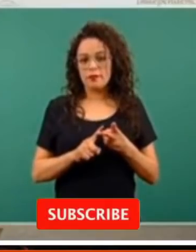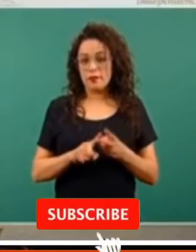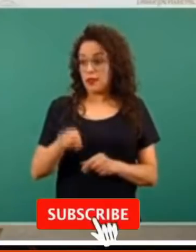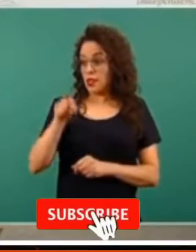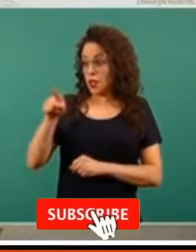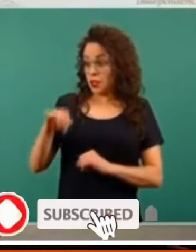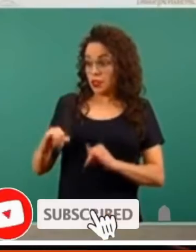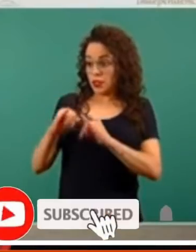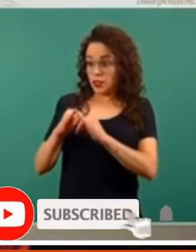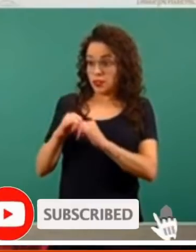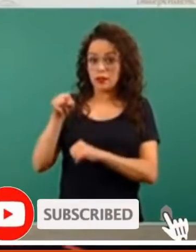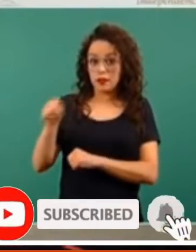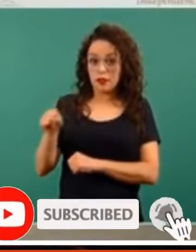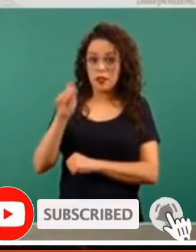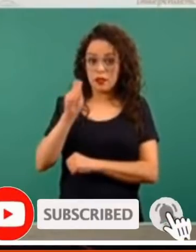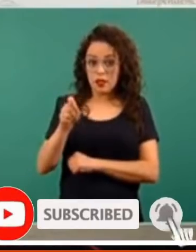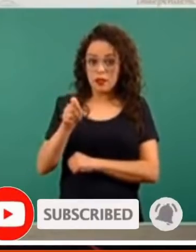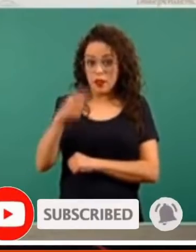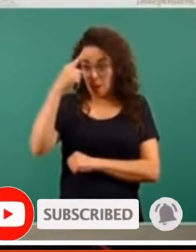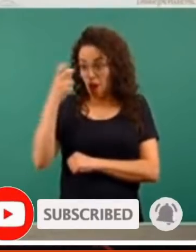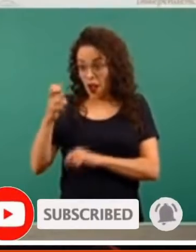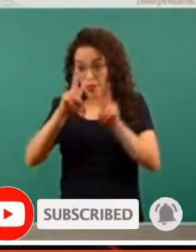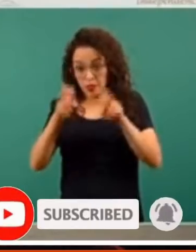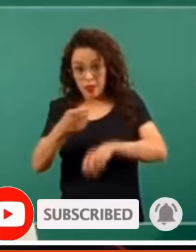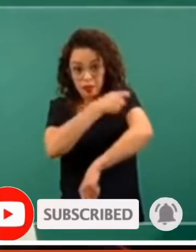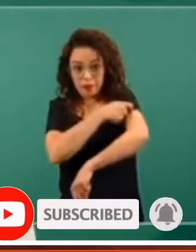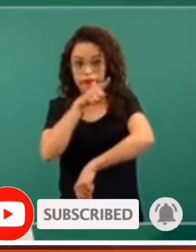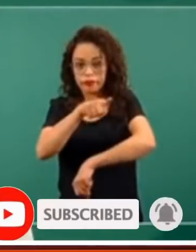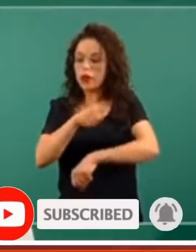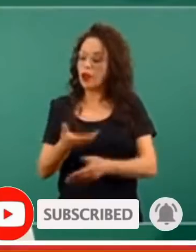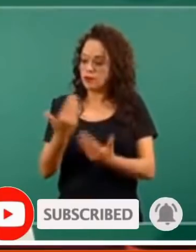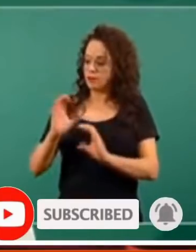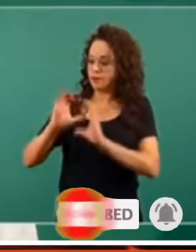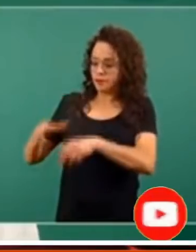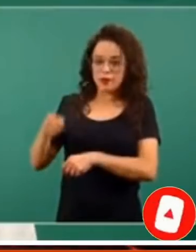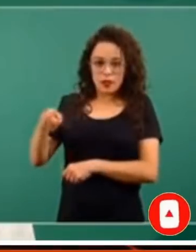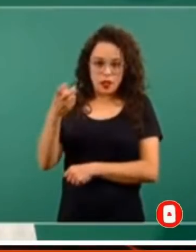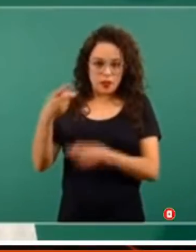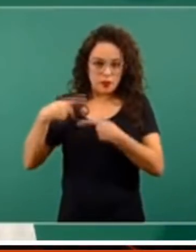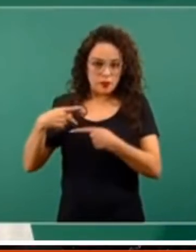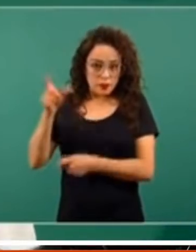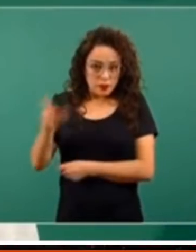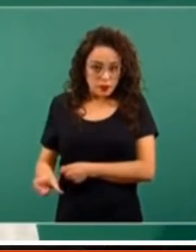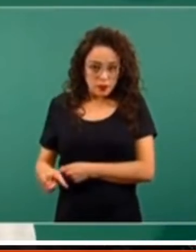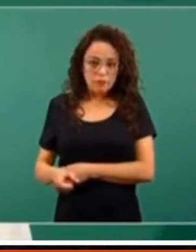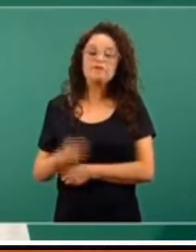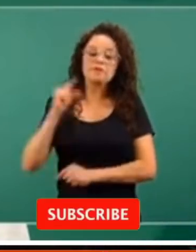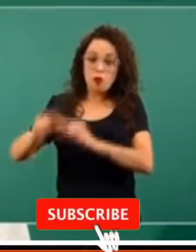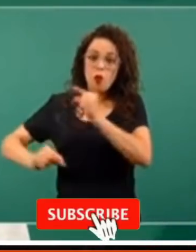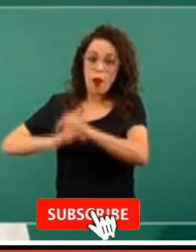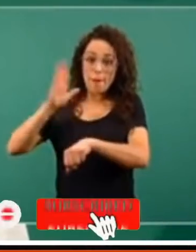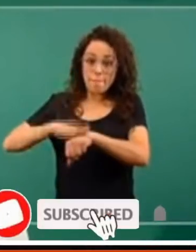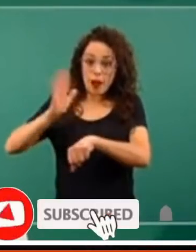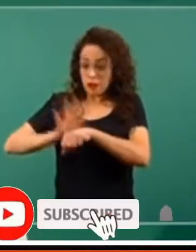reclutó para propósitos de esta vacunación a esta persona. Entonces, conforme vayan saliendo elementos, pues se